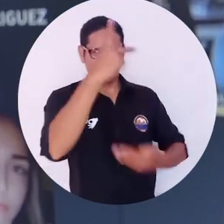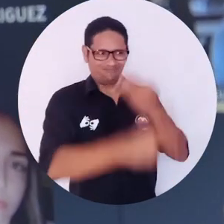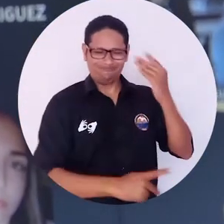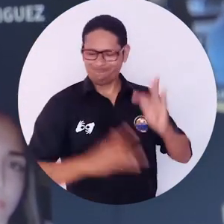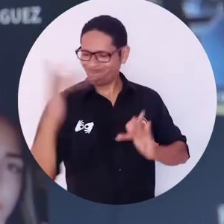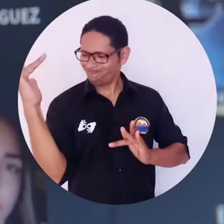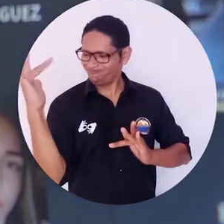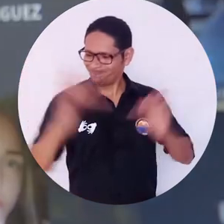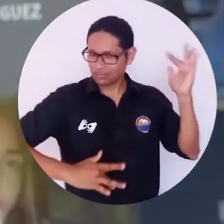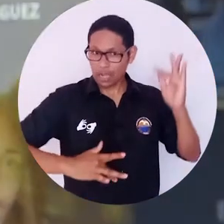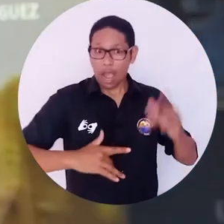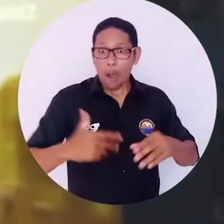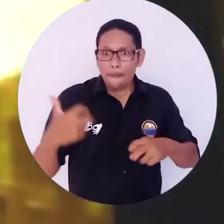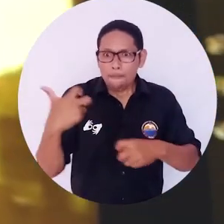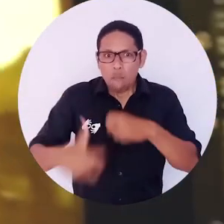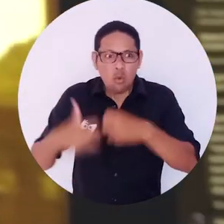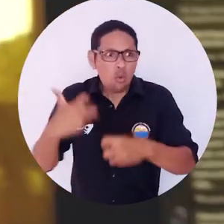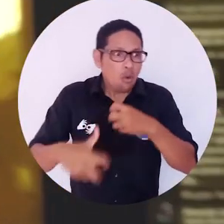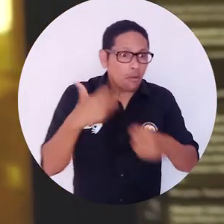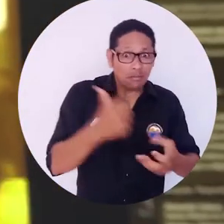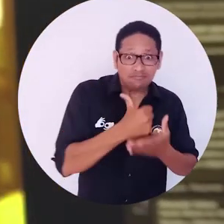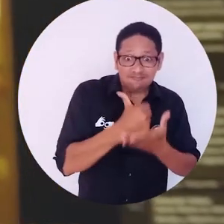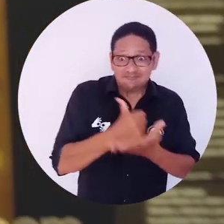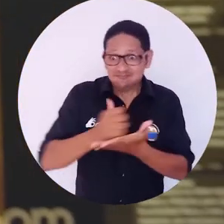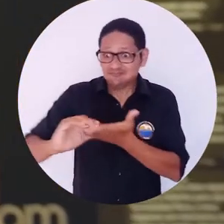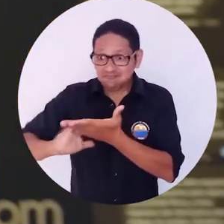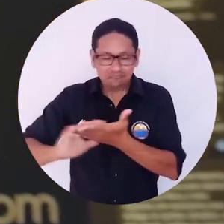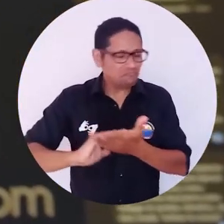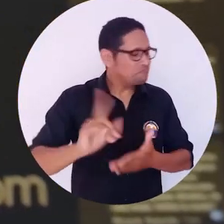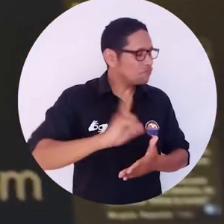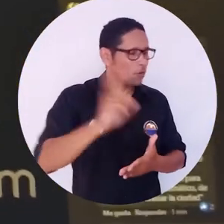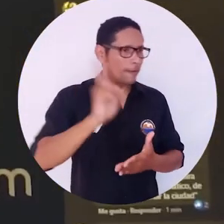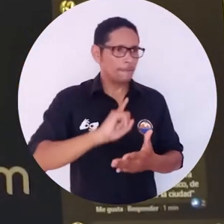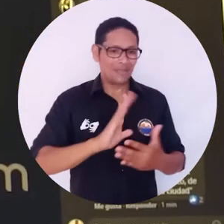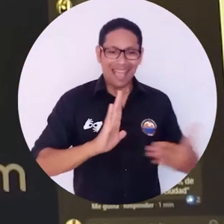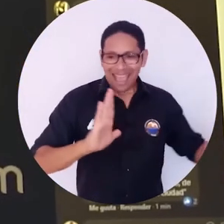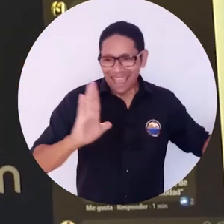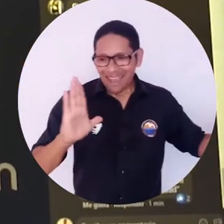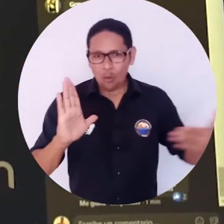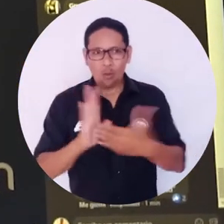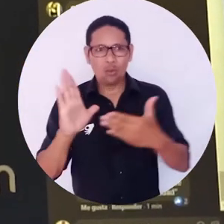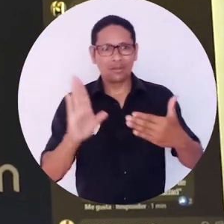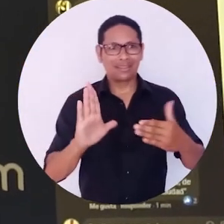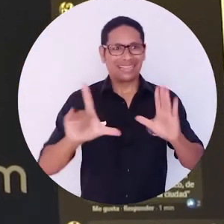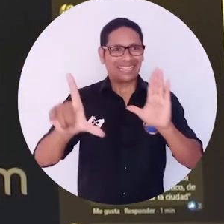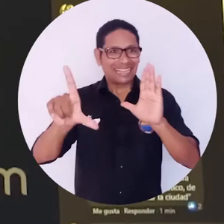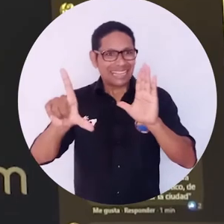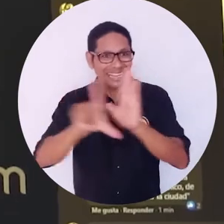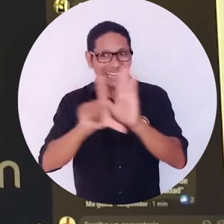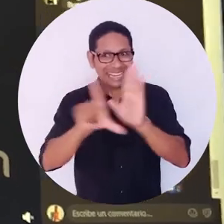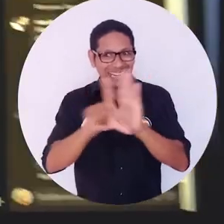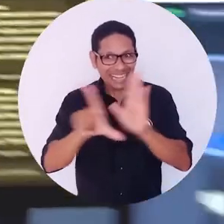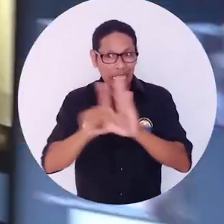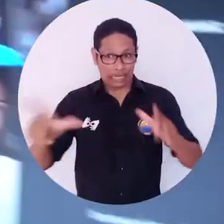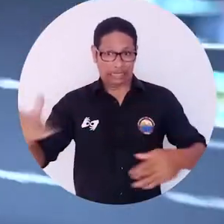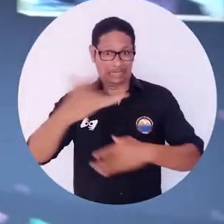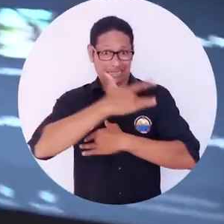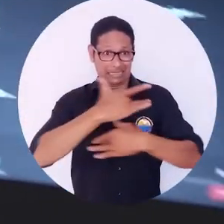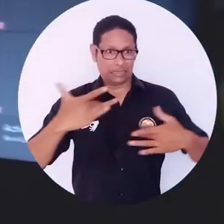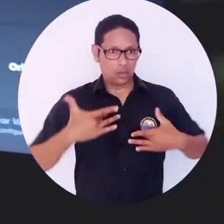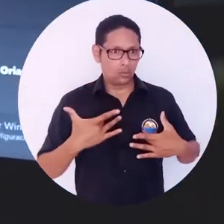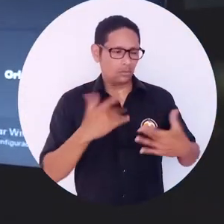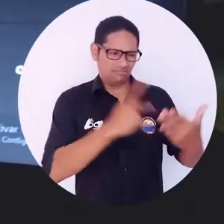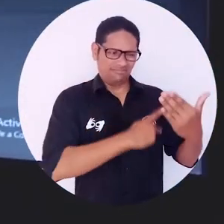solución de problemáticas que tiene el sistema y contradice la Ley Estatutaria de Salud. Asimismo, piden que se retire para que